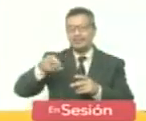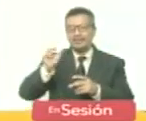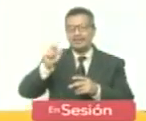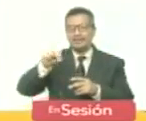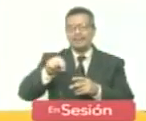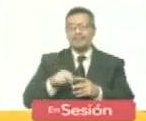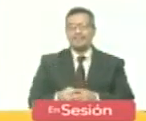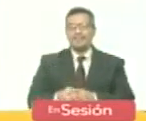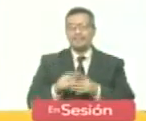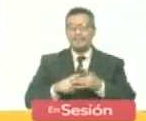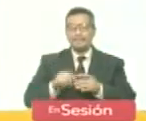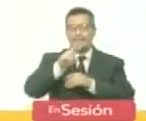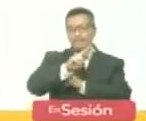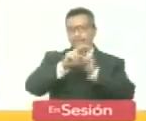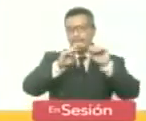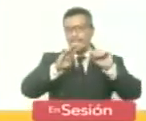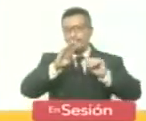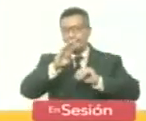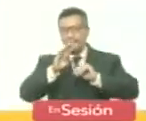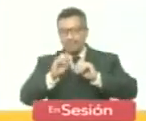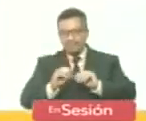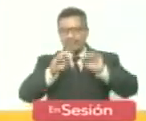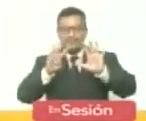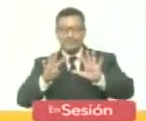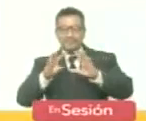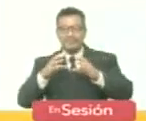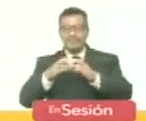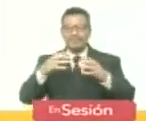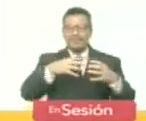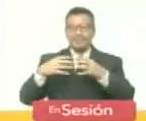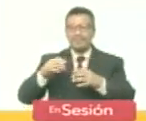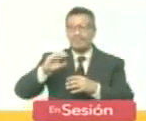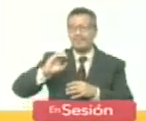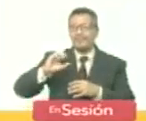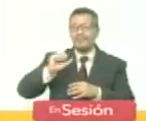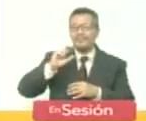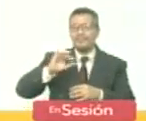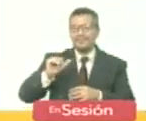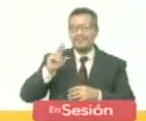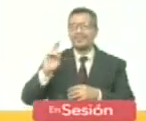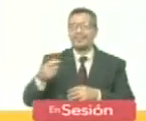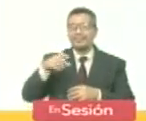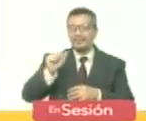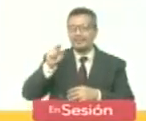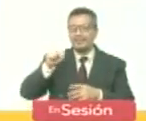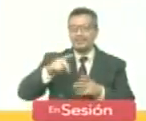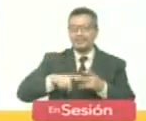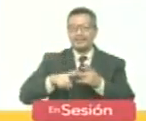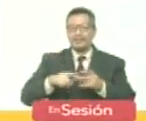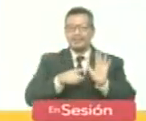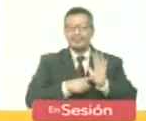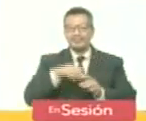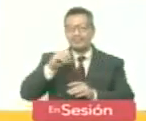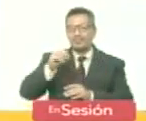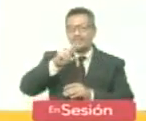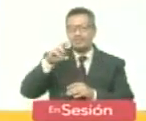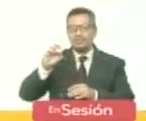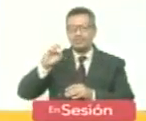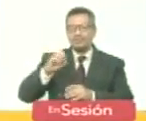recordó los 209 años de la batalla de Taguanes; Jesús Faría Tortosa, José Brito y Oscar